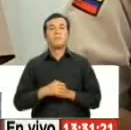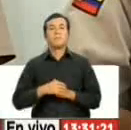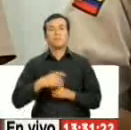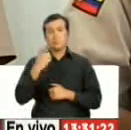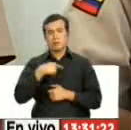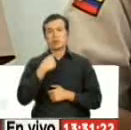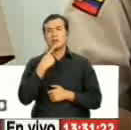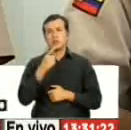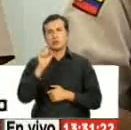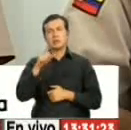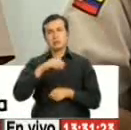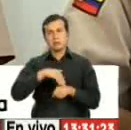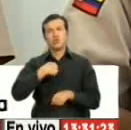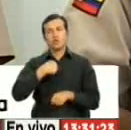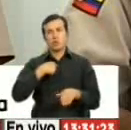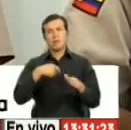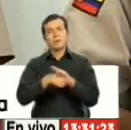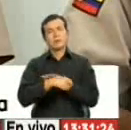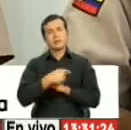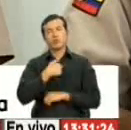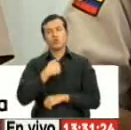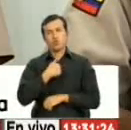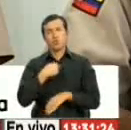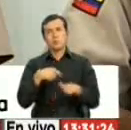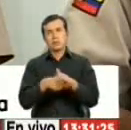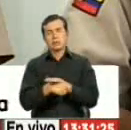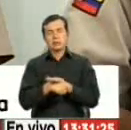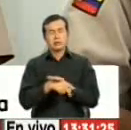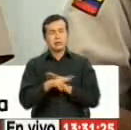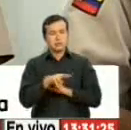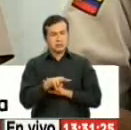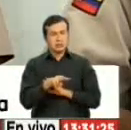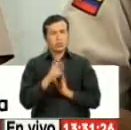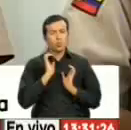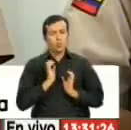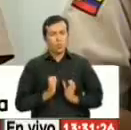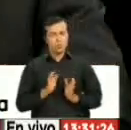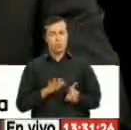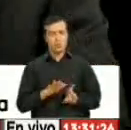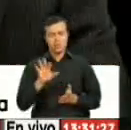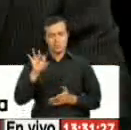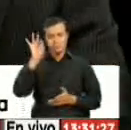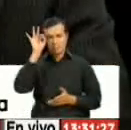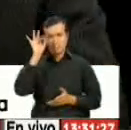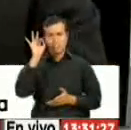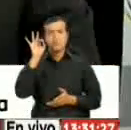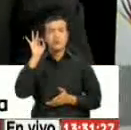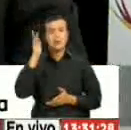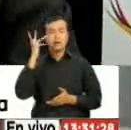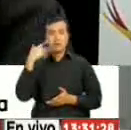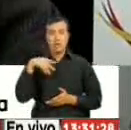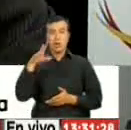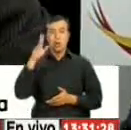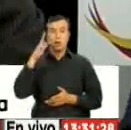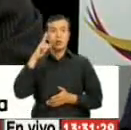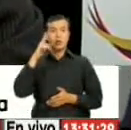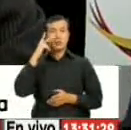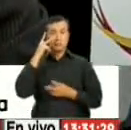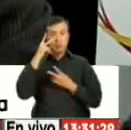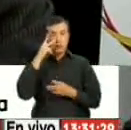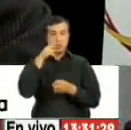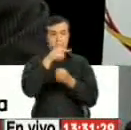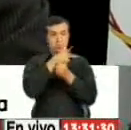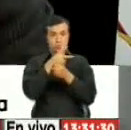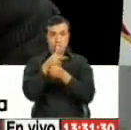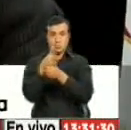su crimen lamentablemente y encontramos el cuerpo de mil gracias al uso de varios medios tecnológicos se pudo